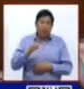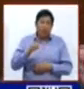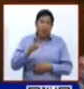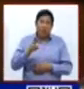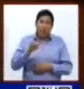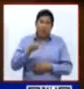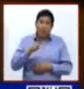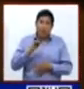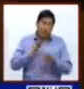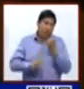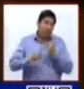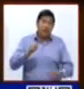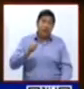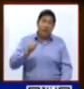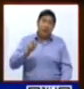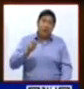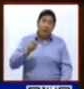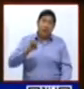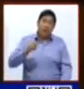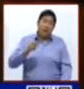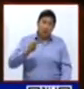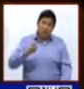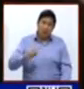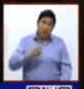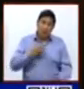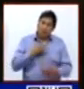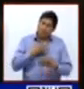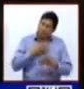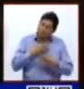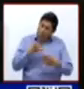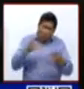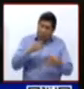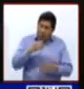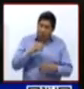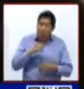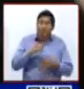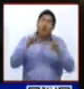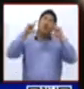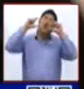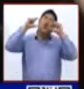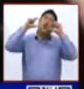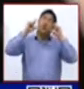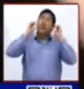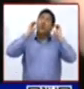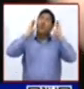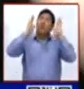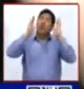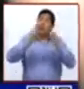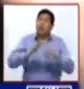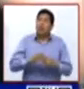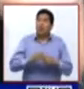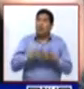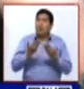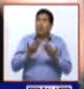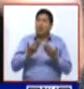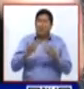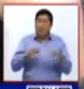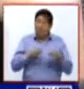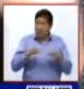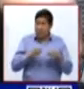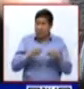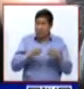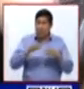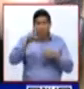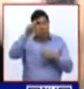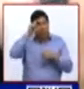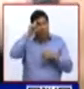Fernando Sanginés y soy un aficionado de la fotografía. Te he visto muy, muy atento con la cámara, captando las tomas